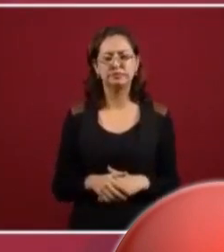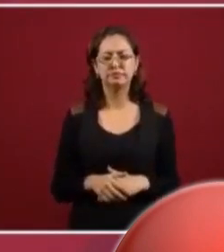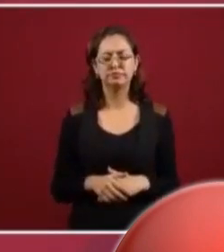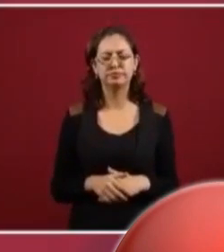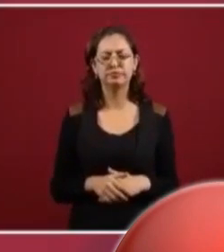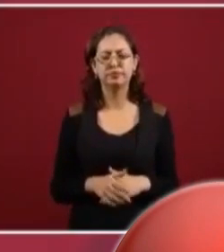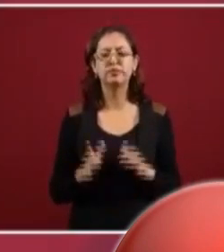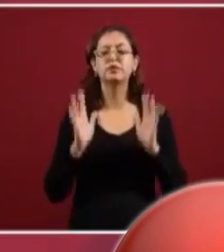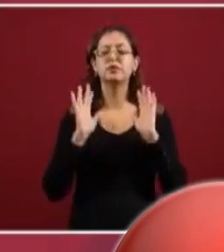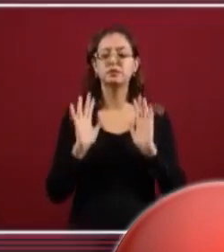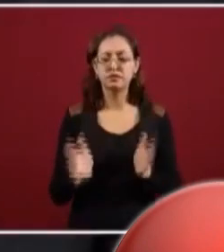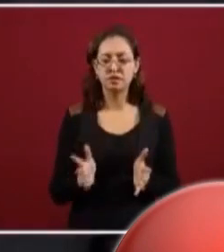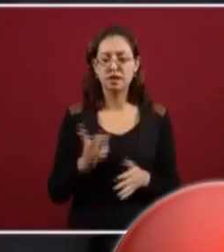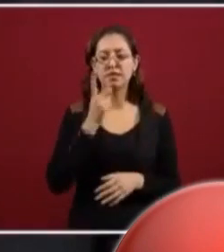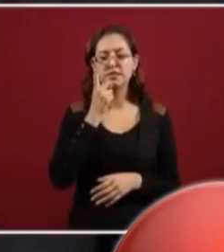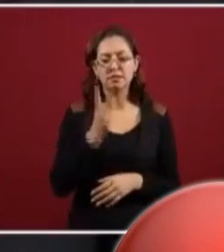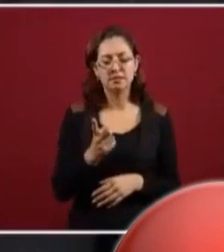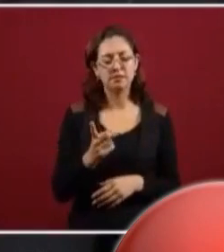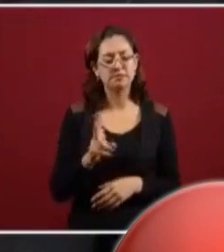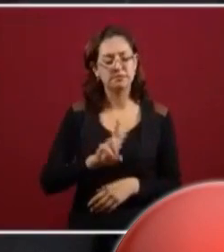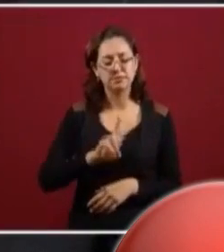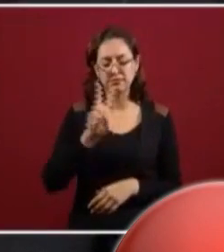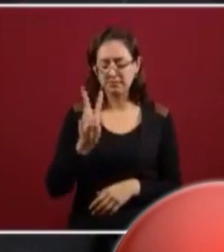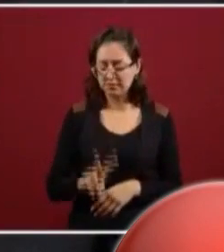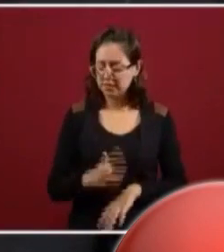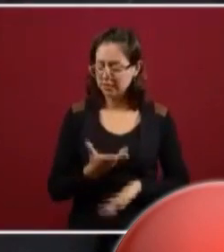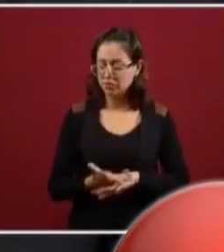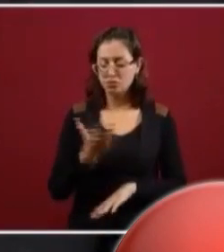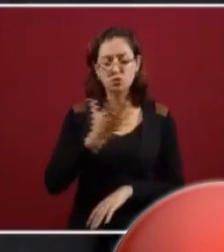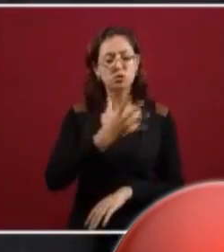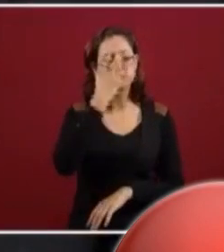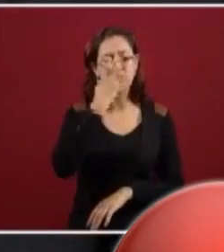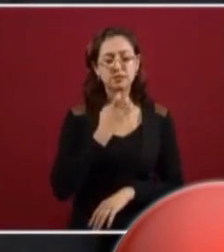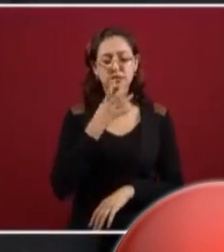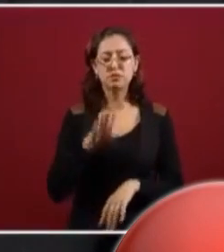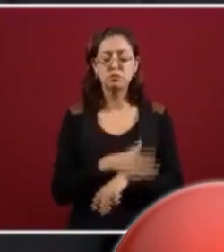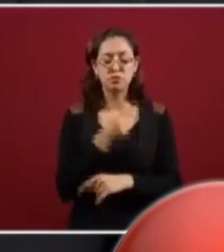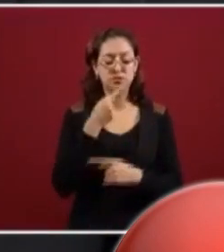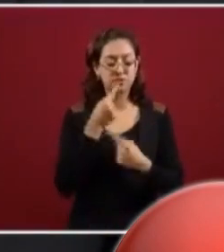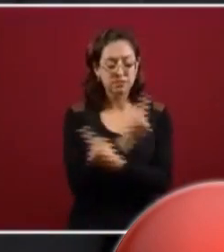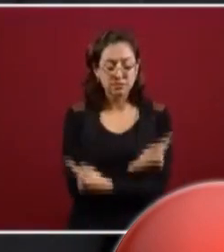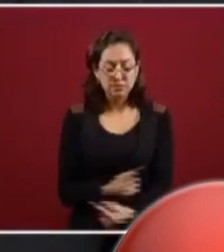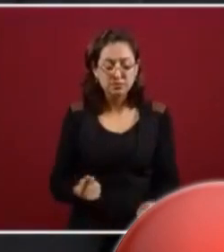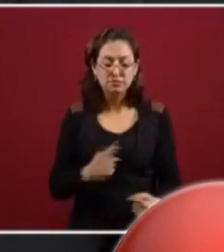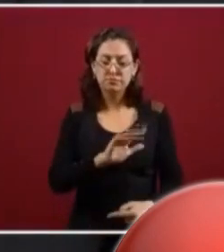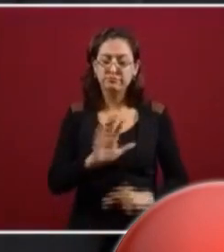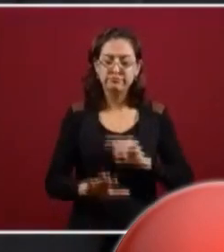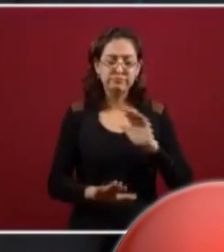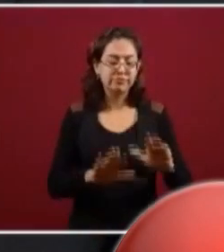Y ya lo dije, muy triste, porque pierden la vida niños.